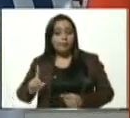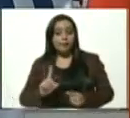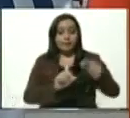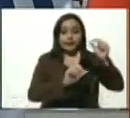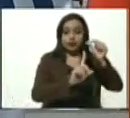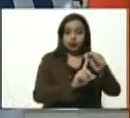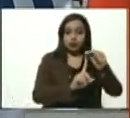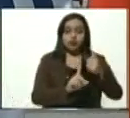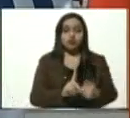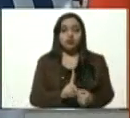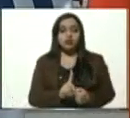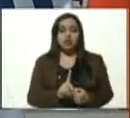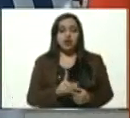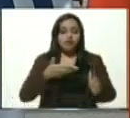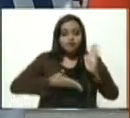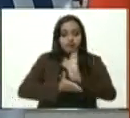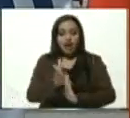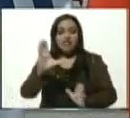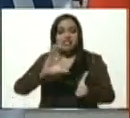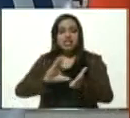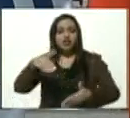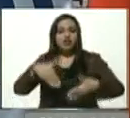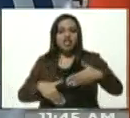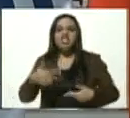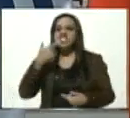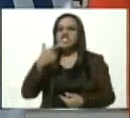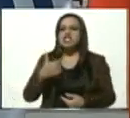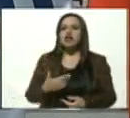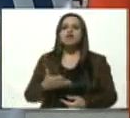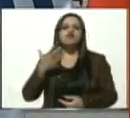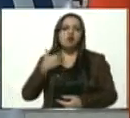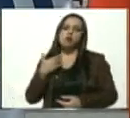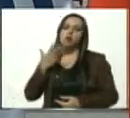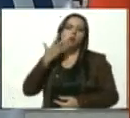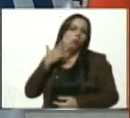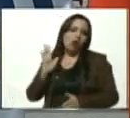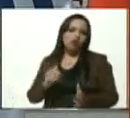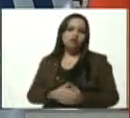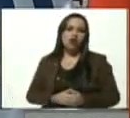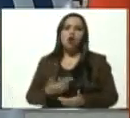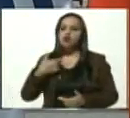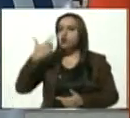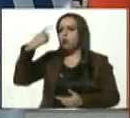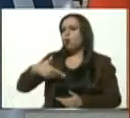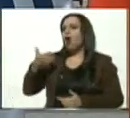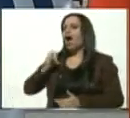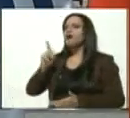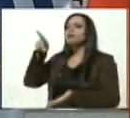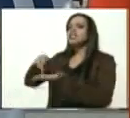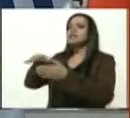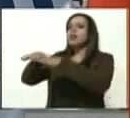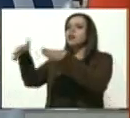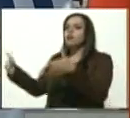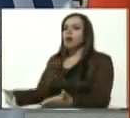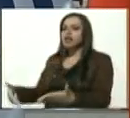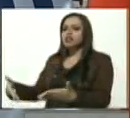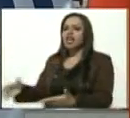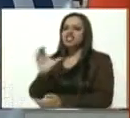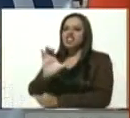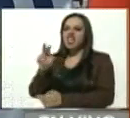se presenta en el centro de votación manifestando falsamente ser un miembro de mesa con el fin de